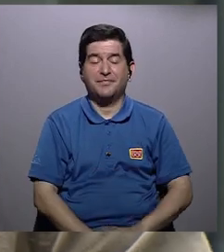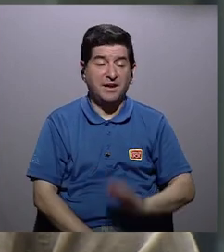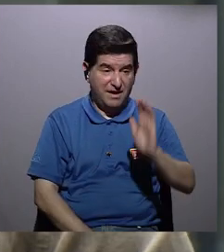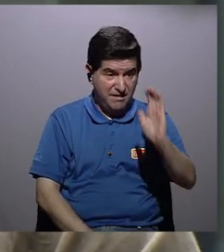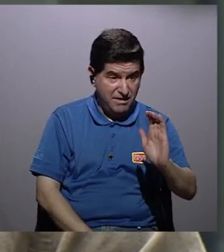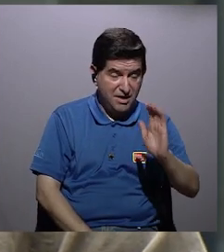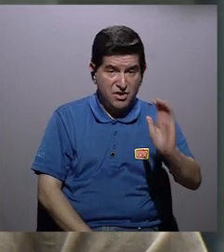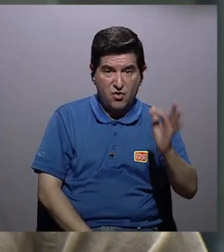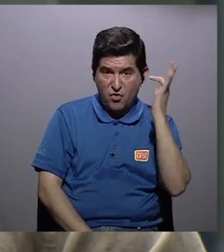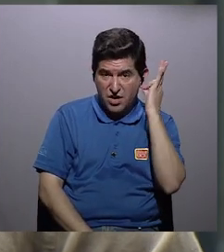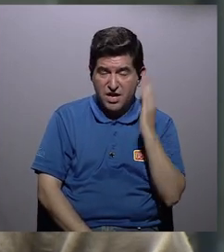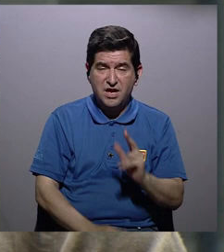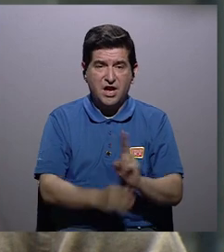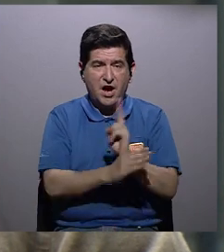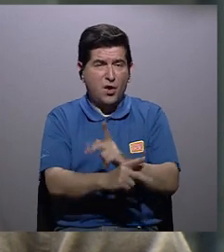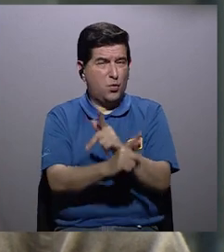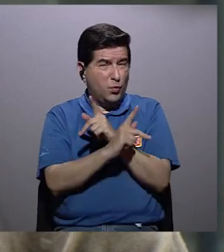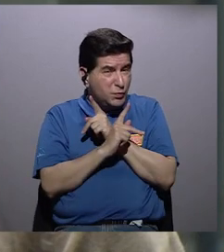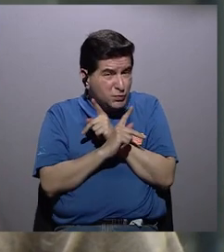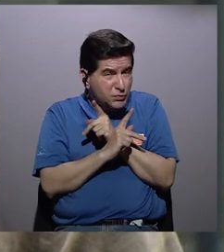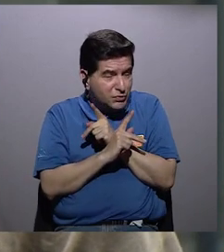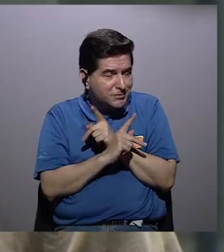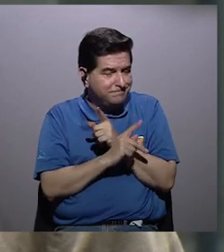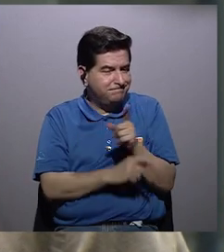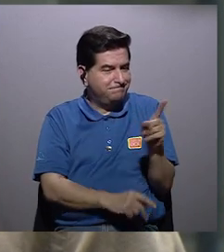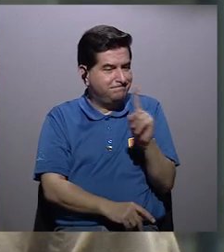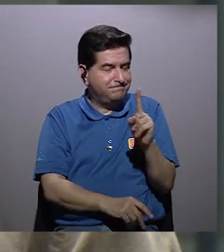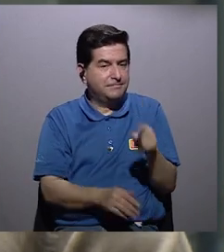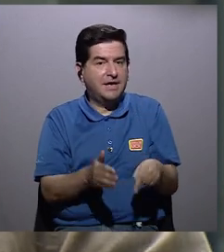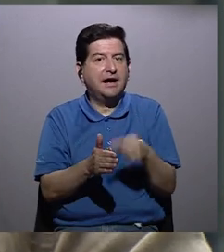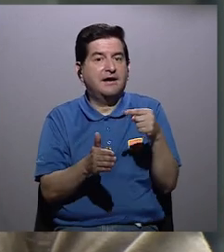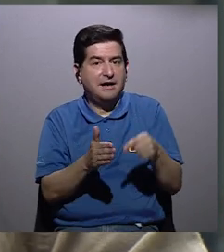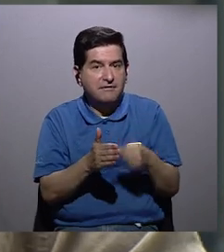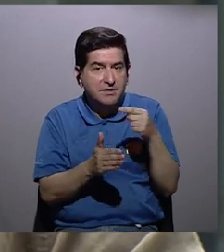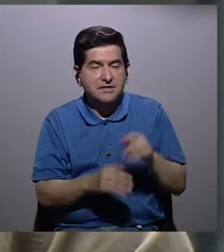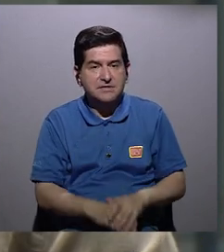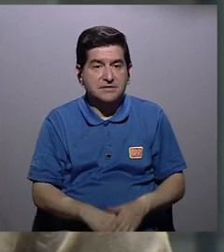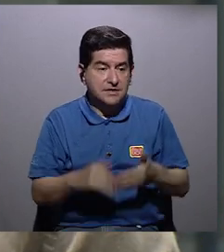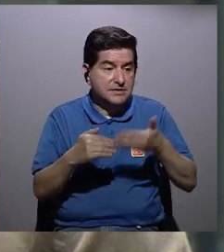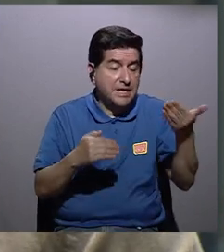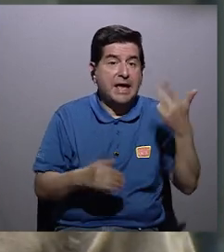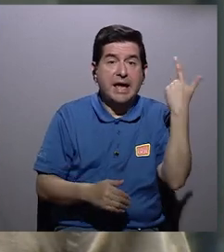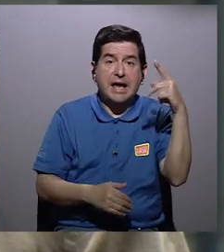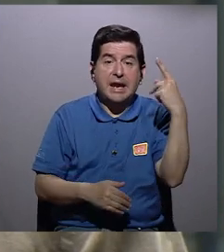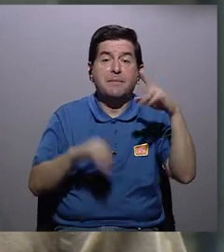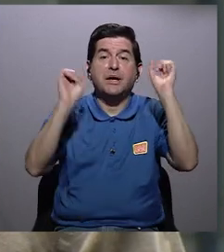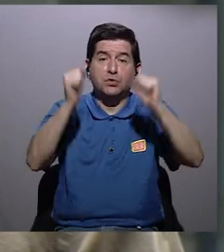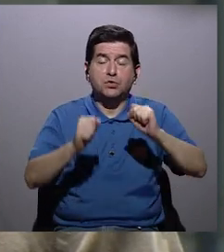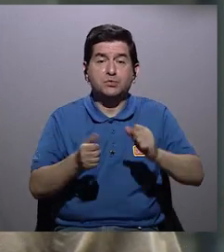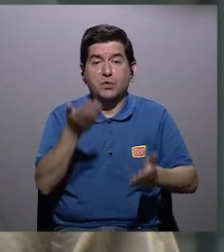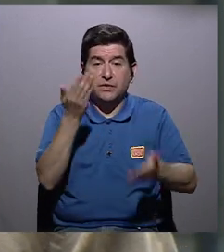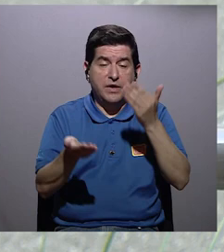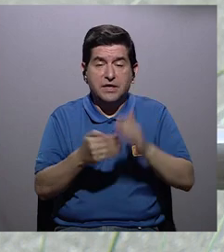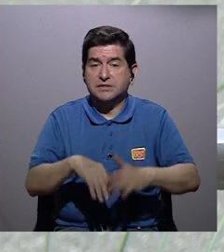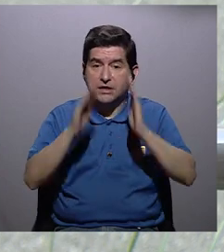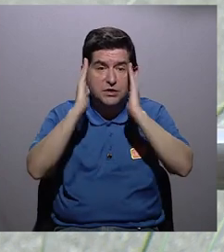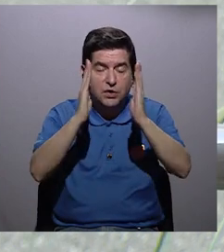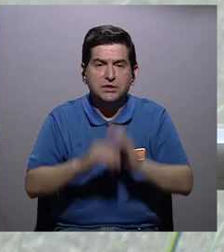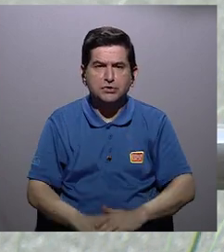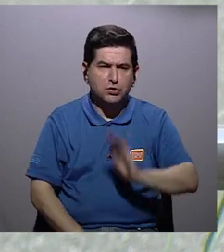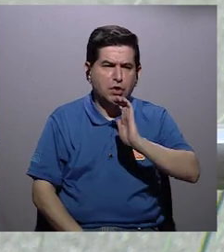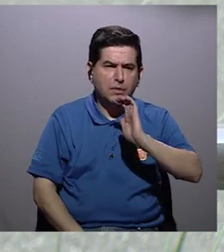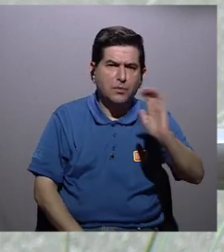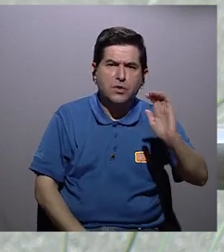que el niño o la niña va a hacer un uso protector y que incluso los elementos de riesgo pueden quedar descuidados. ¿Que los niños